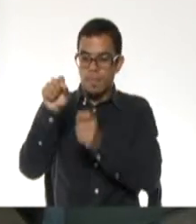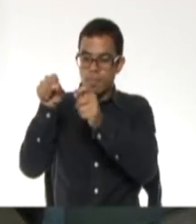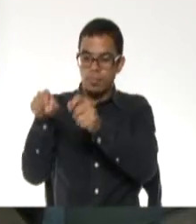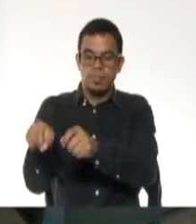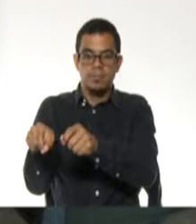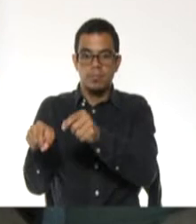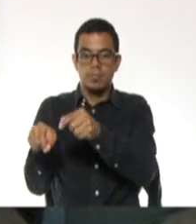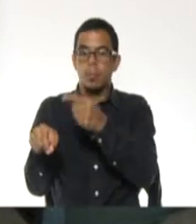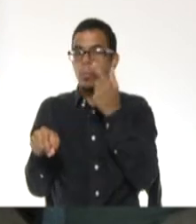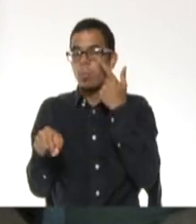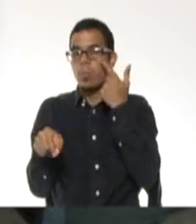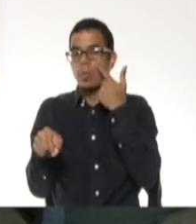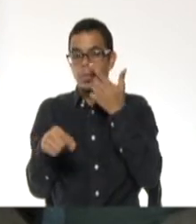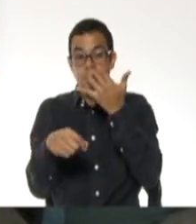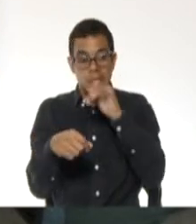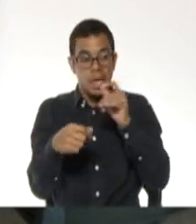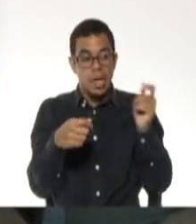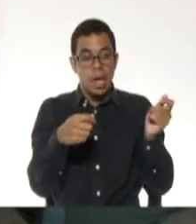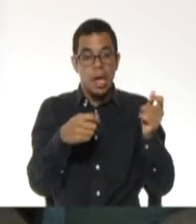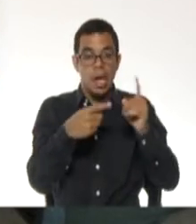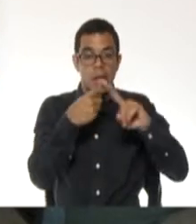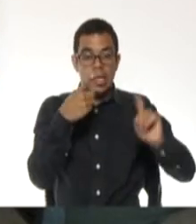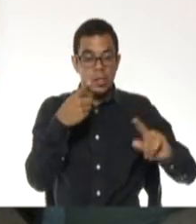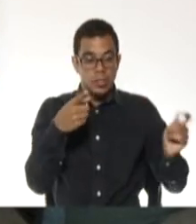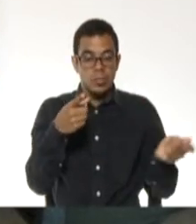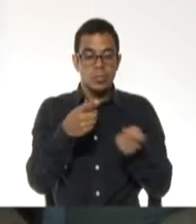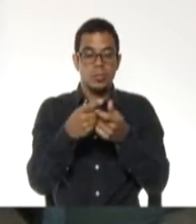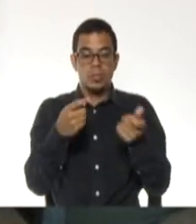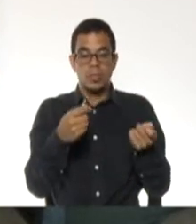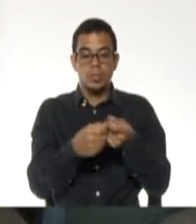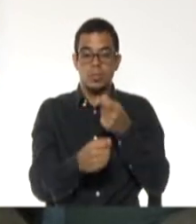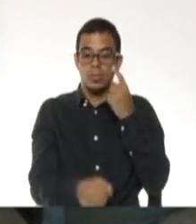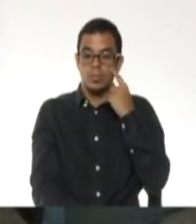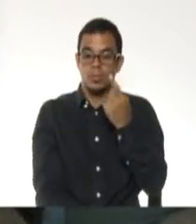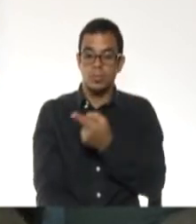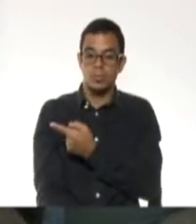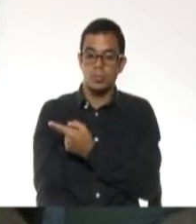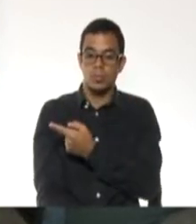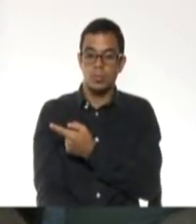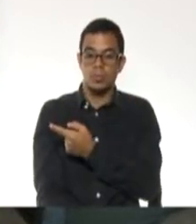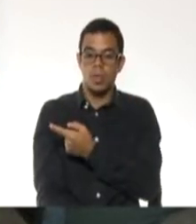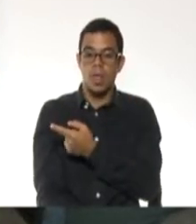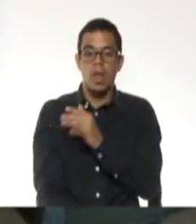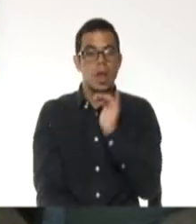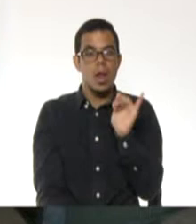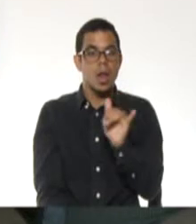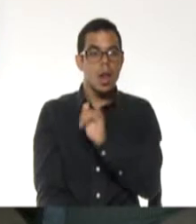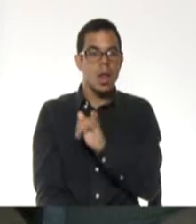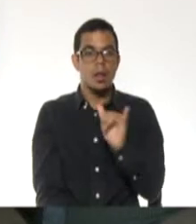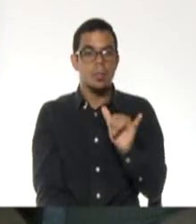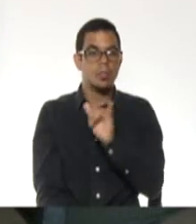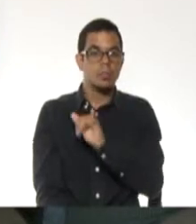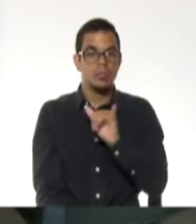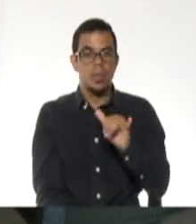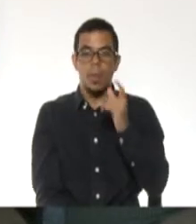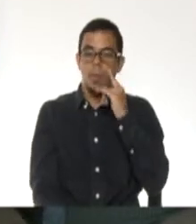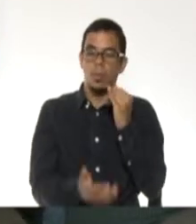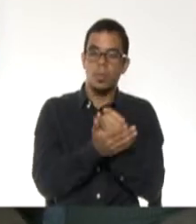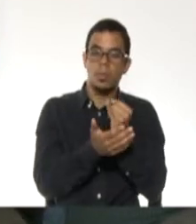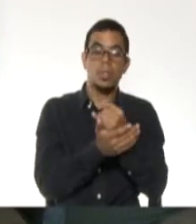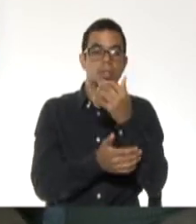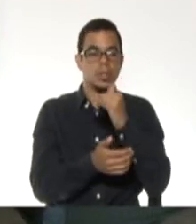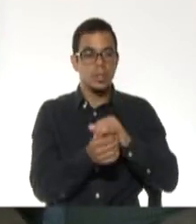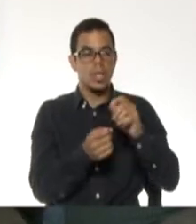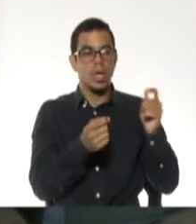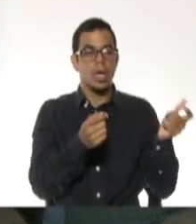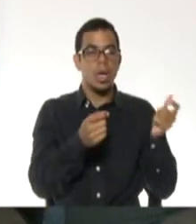colocados adecuadamente, nos van a dar la misma señal lumínica que nos da el bombillo de